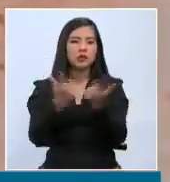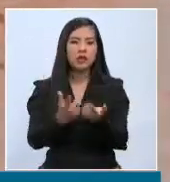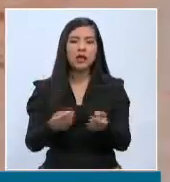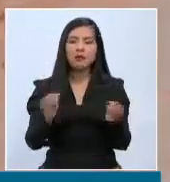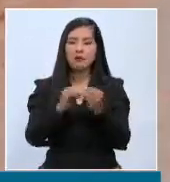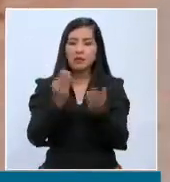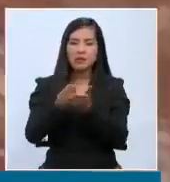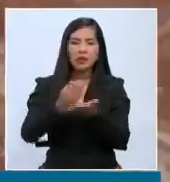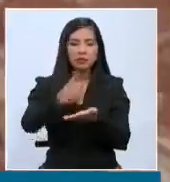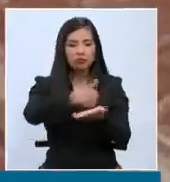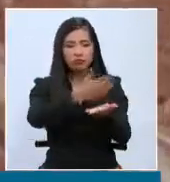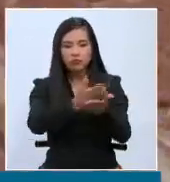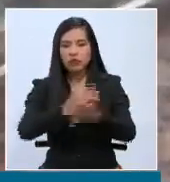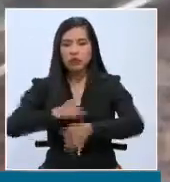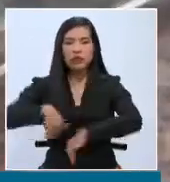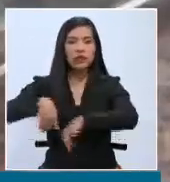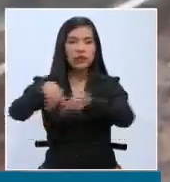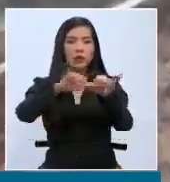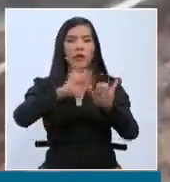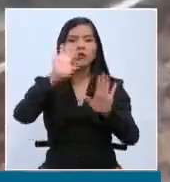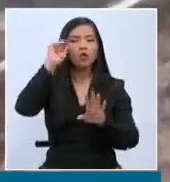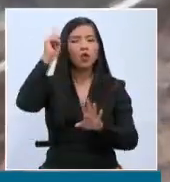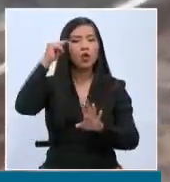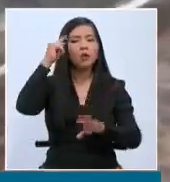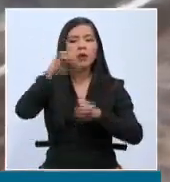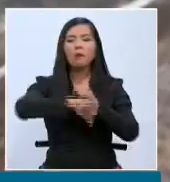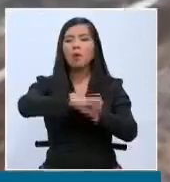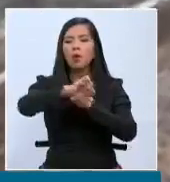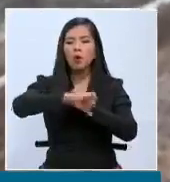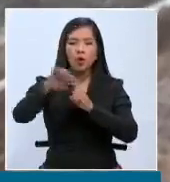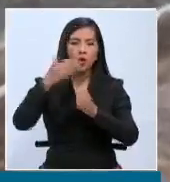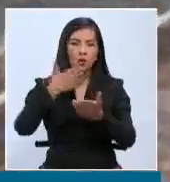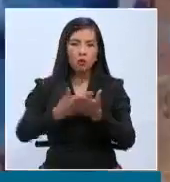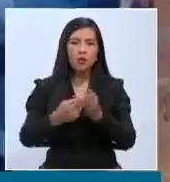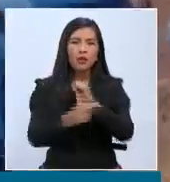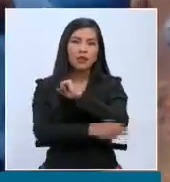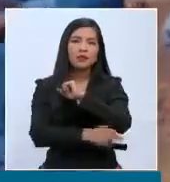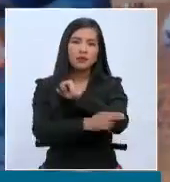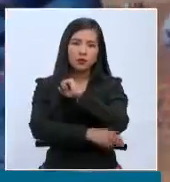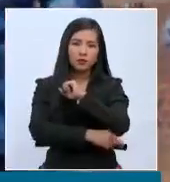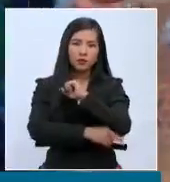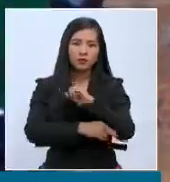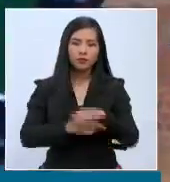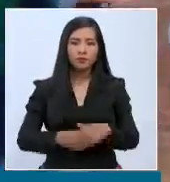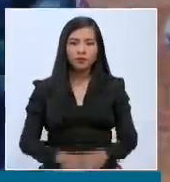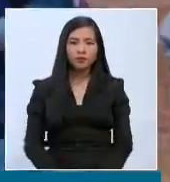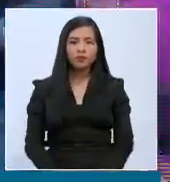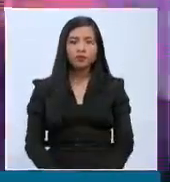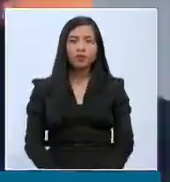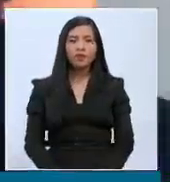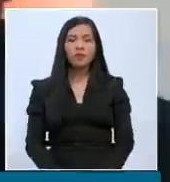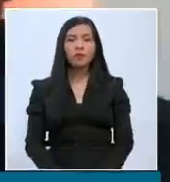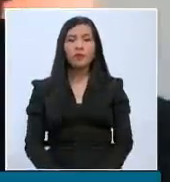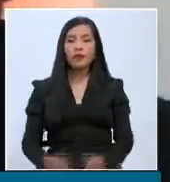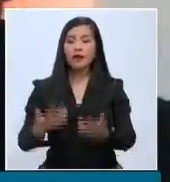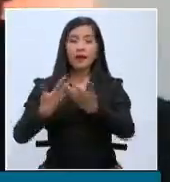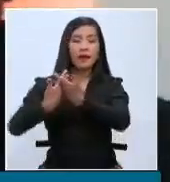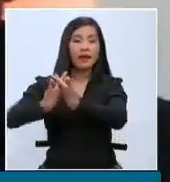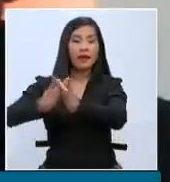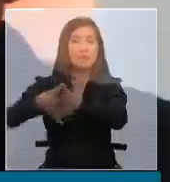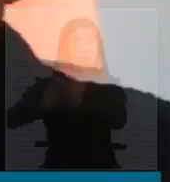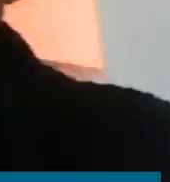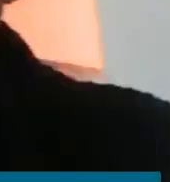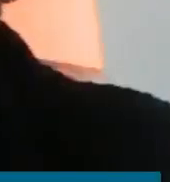redistributivas que tienen que ver con un gobierno popular y nacional. Bien. Los empresarios vienen pidiendo